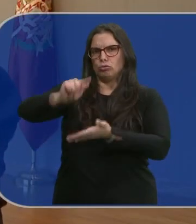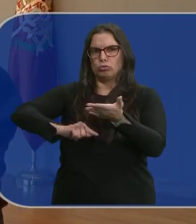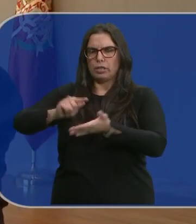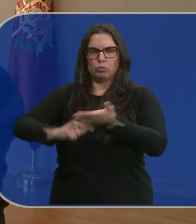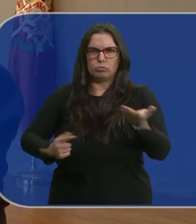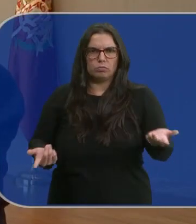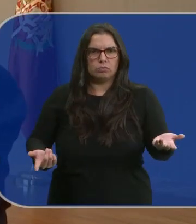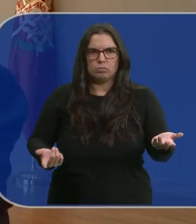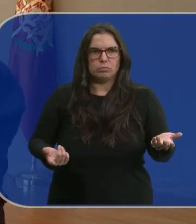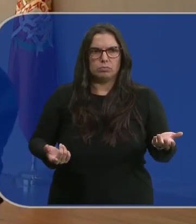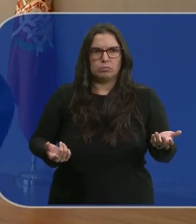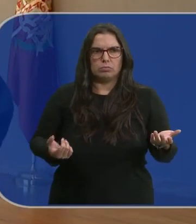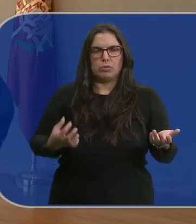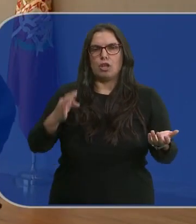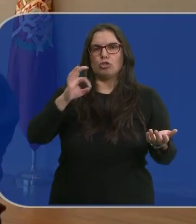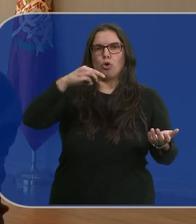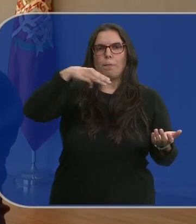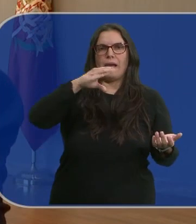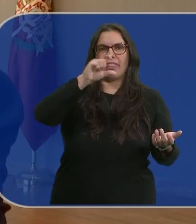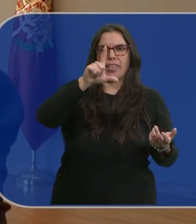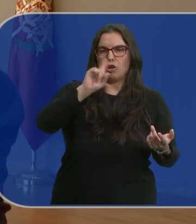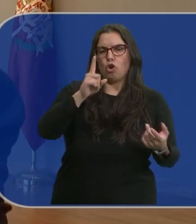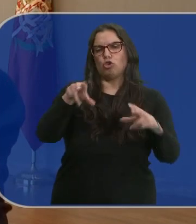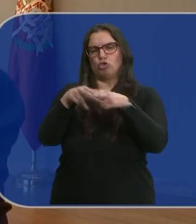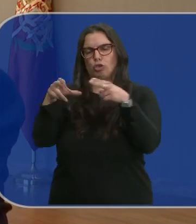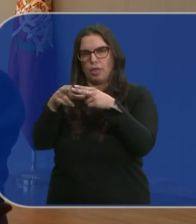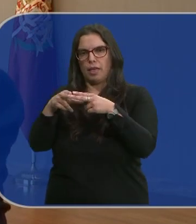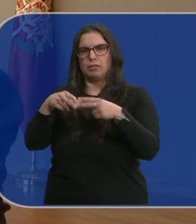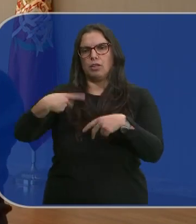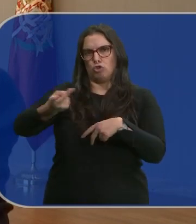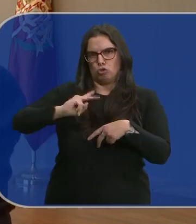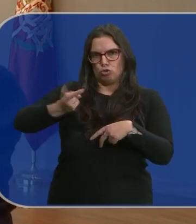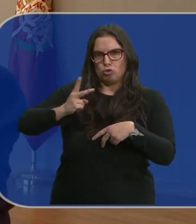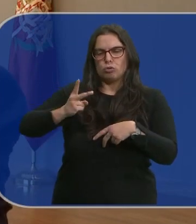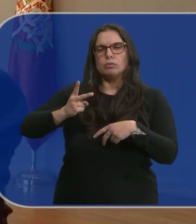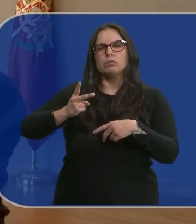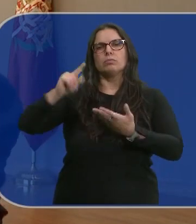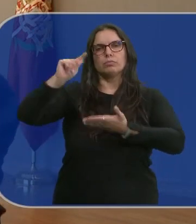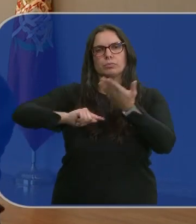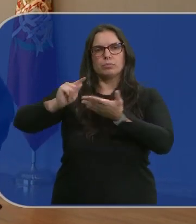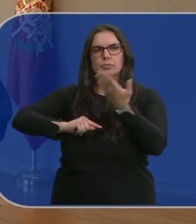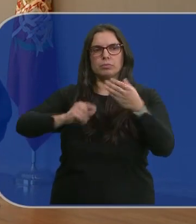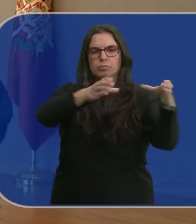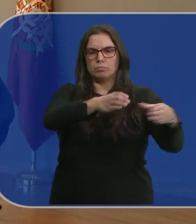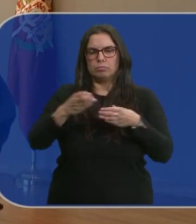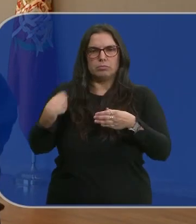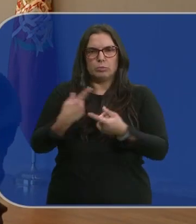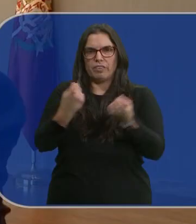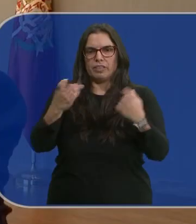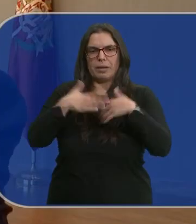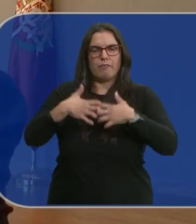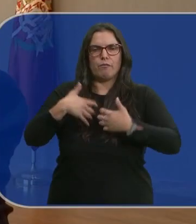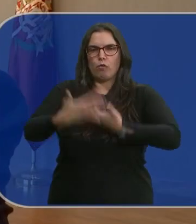no Somacil, sino la sociedad que tenemos entre Somacil y Forestalia, pues aquellos trabajadores que son necesarios para